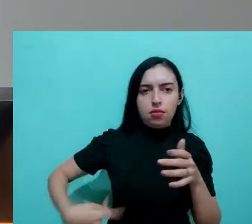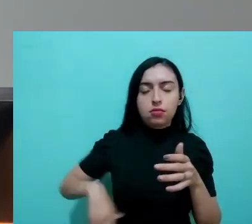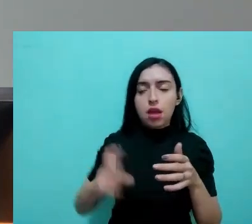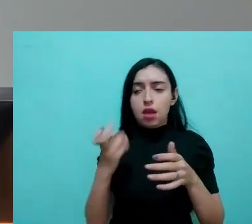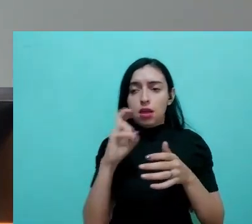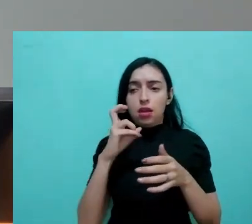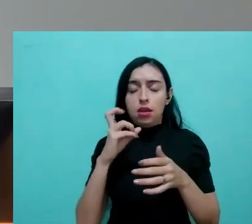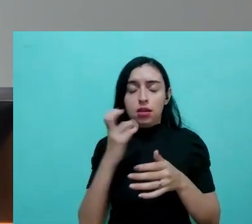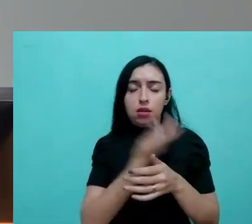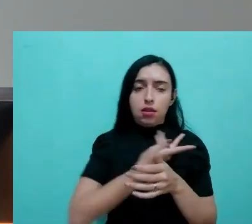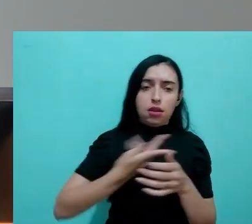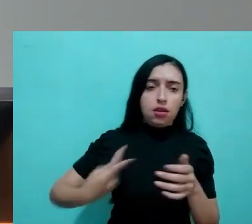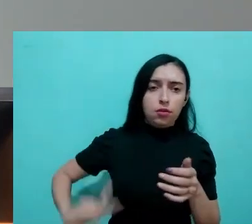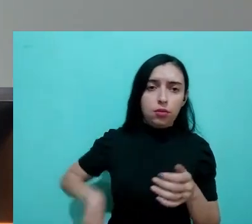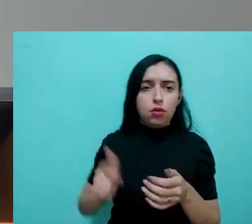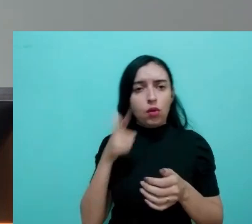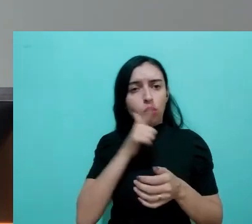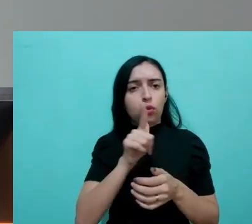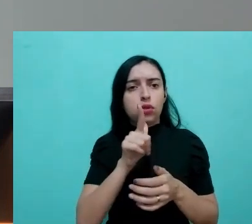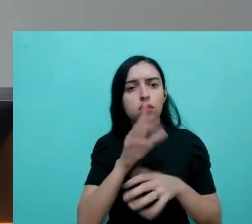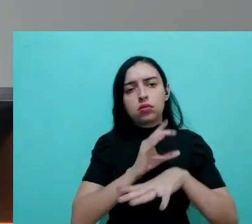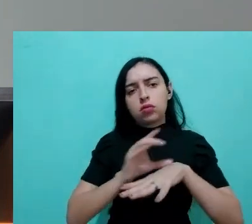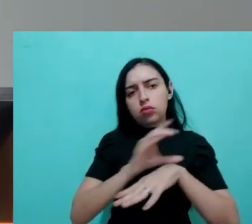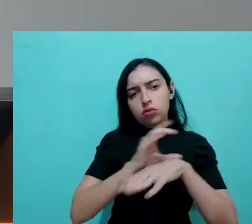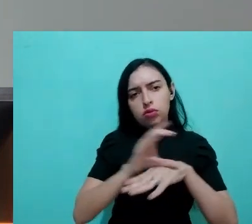con el Consejo Constitucional.